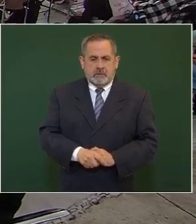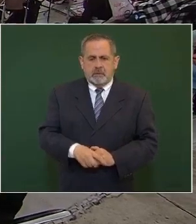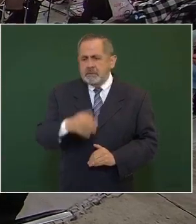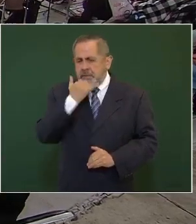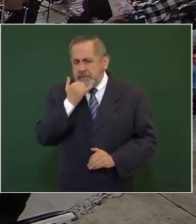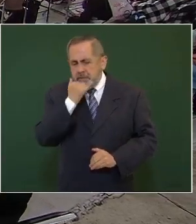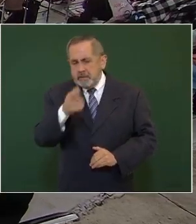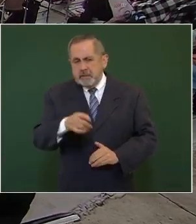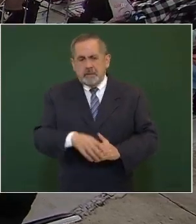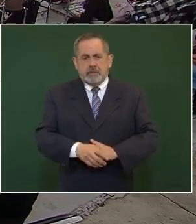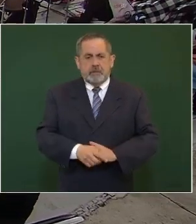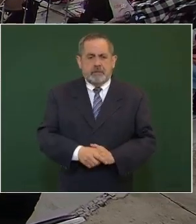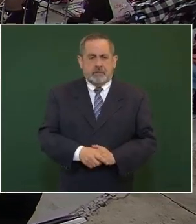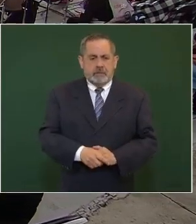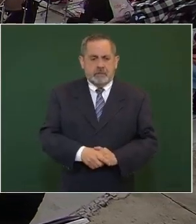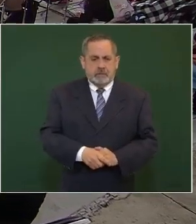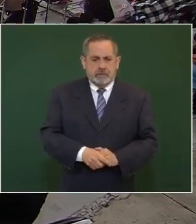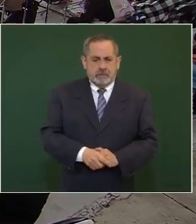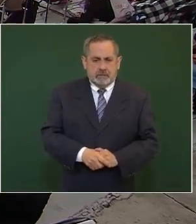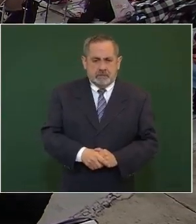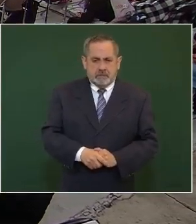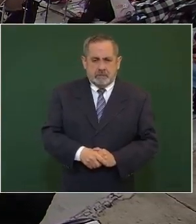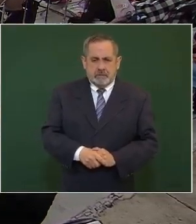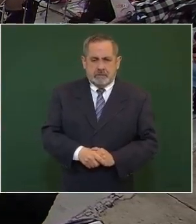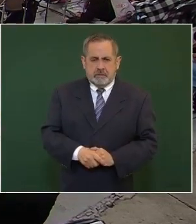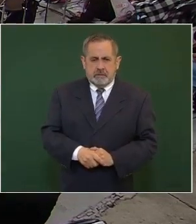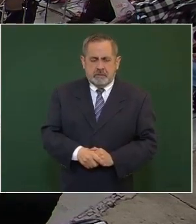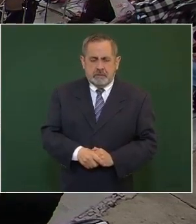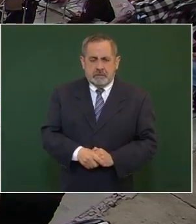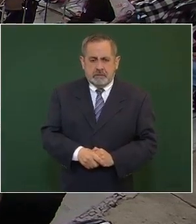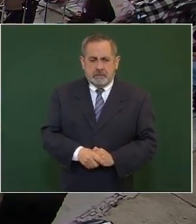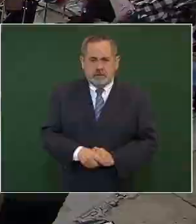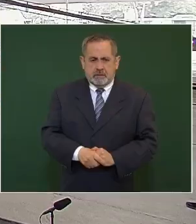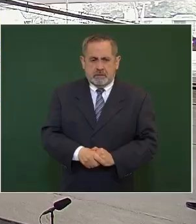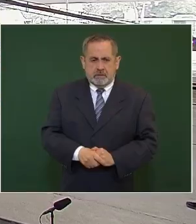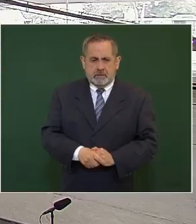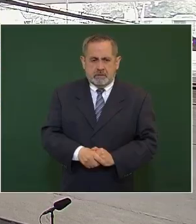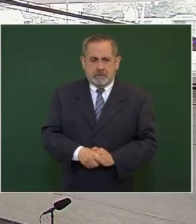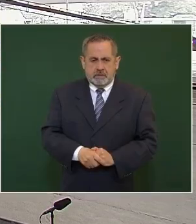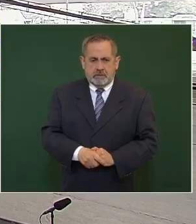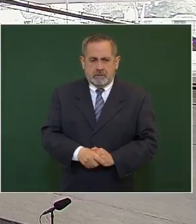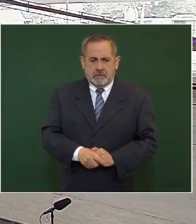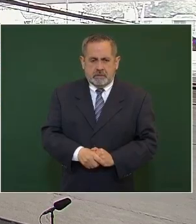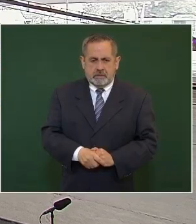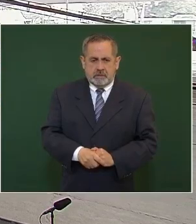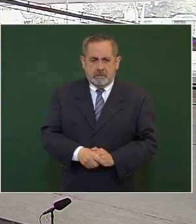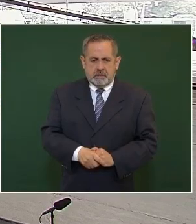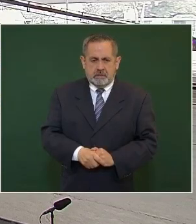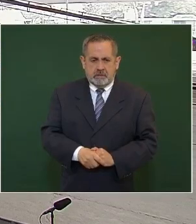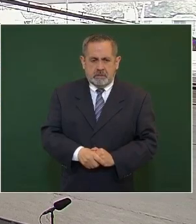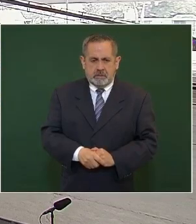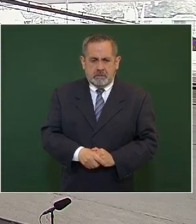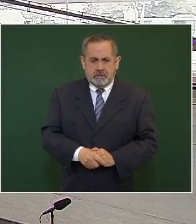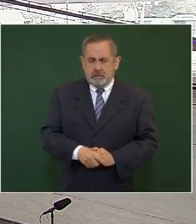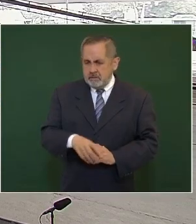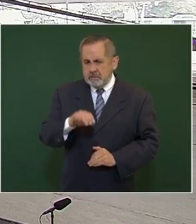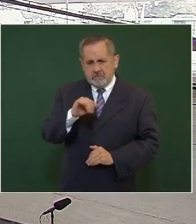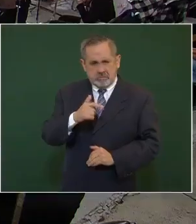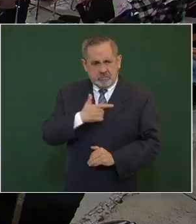¿Mande? Si la canciller no podría dar un informe de la reunión que tuvo con. Ah, sí, ¿cómo no? Sí,